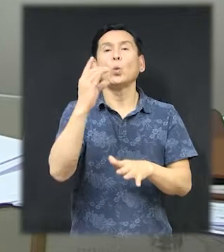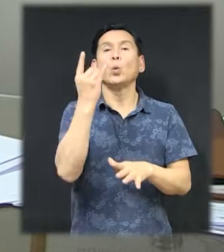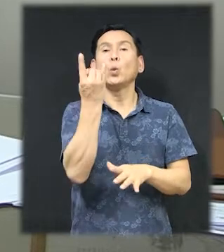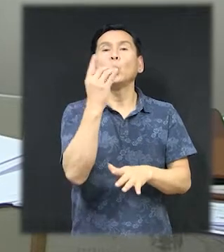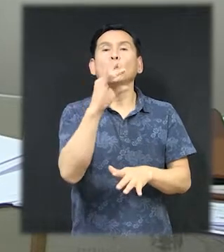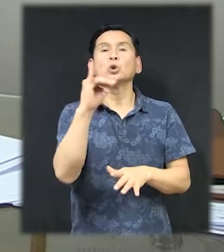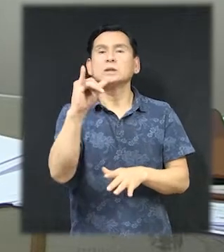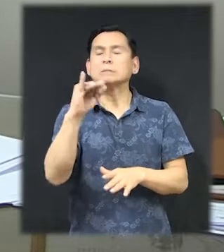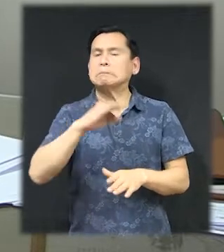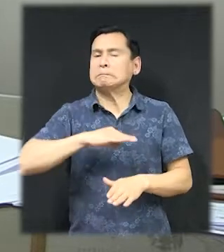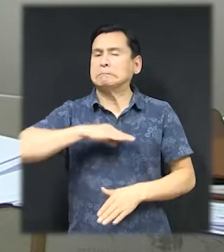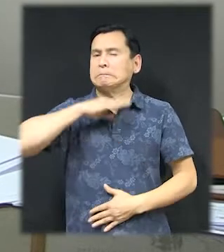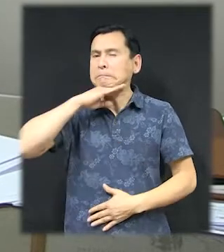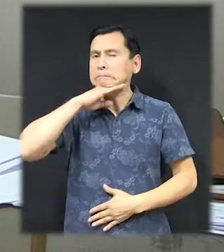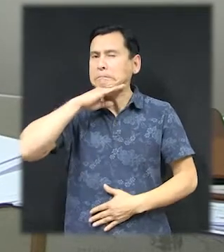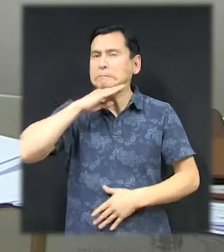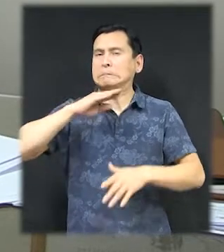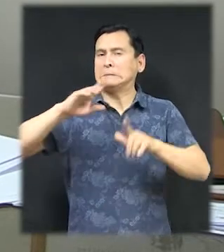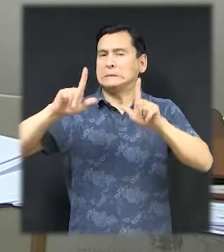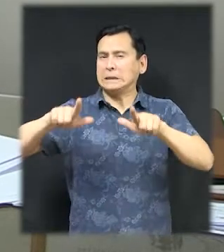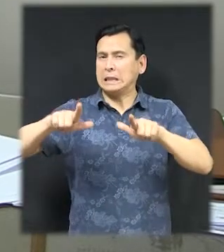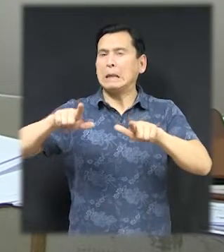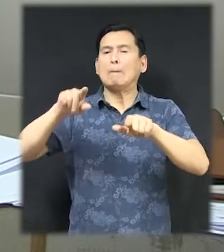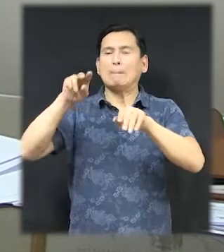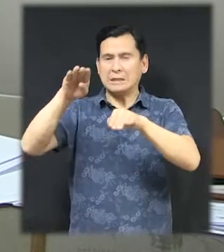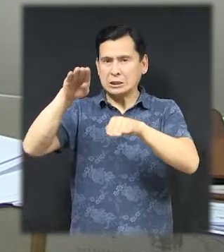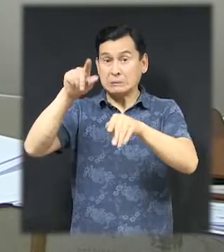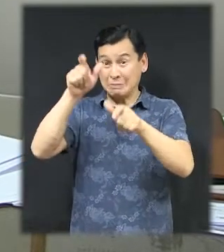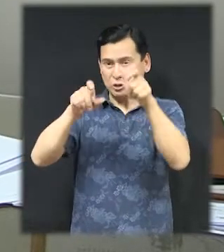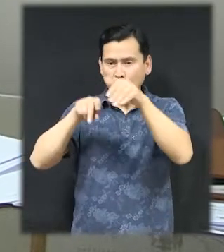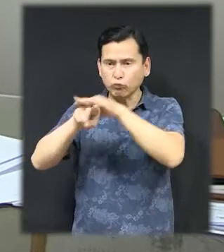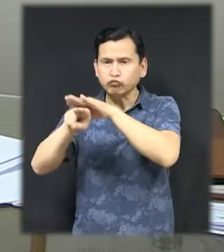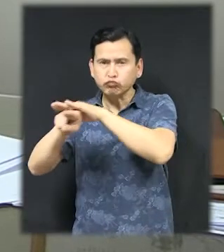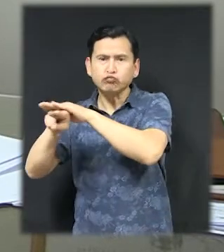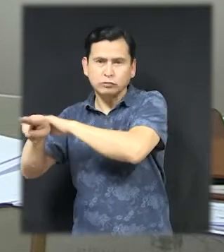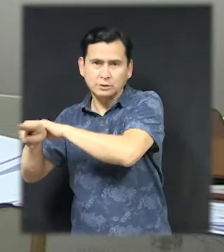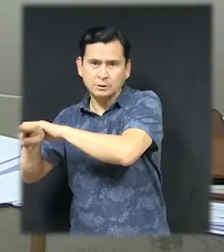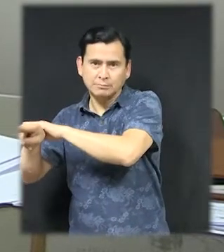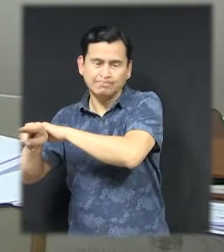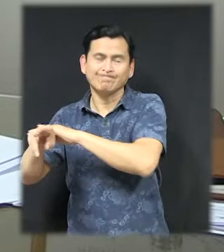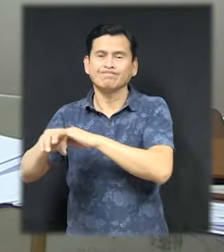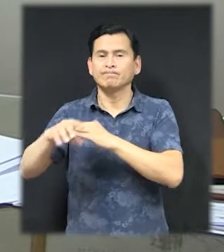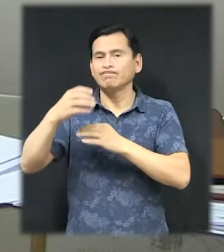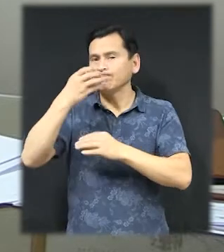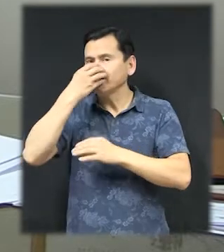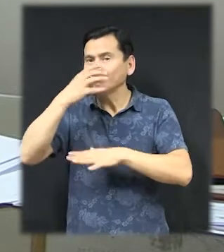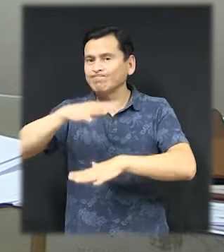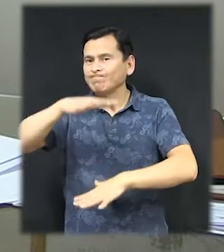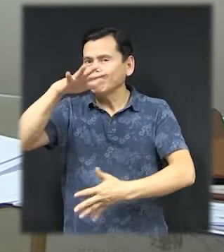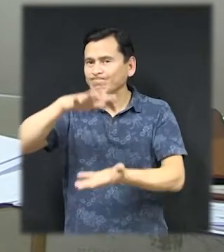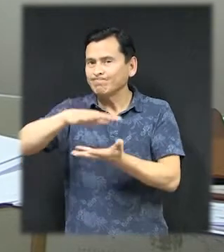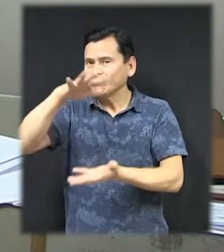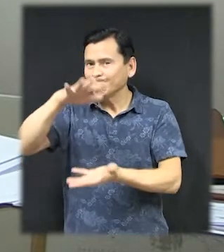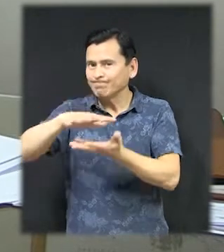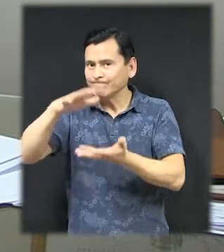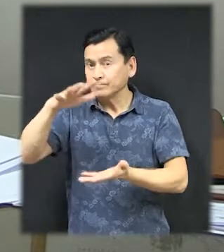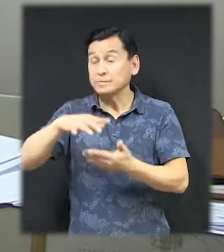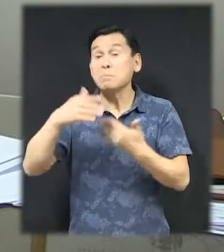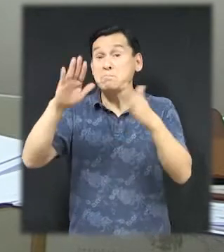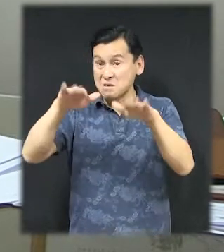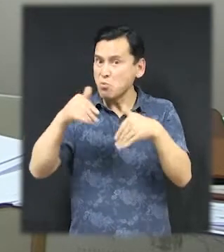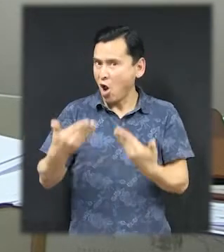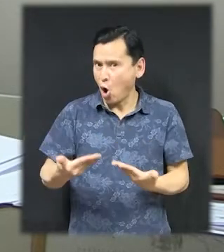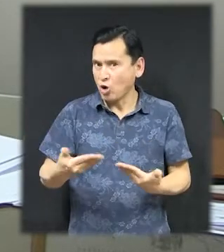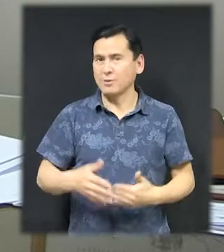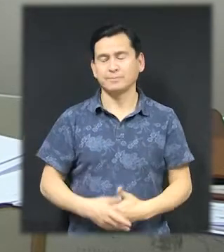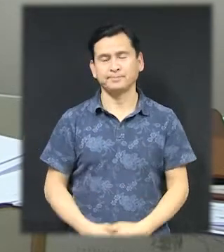UCI con su plena capacidad de pacientes con ventilación mecánica invasiva, como lo fue en septiembre y como lo está haciendo en estos